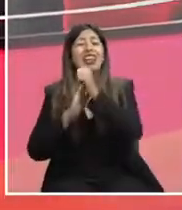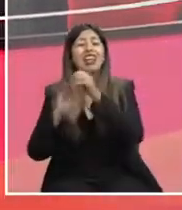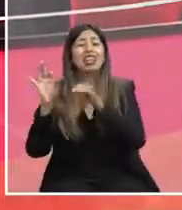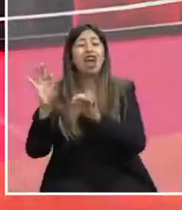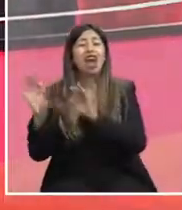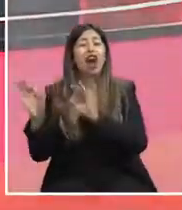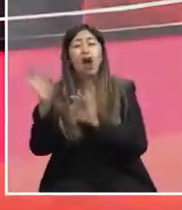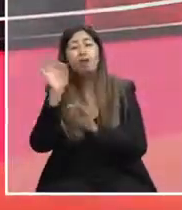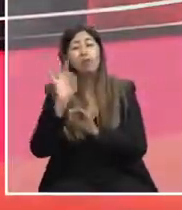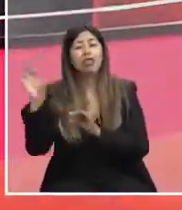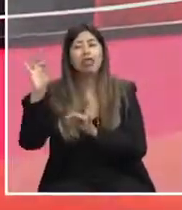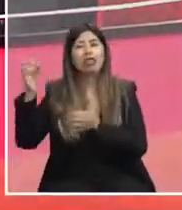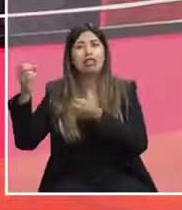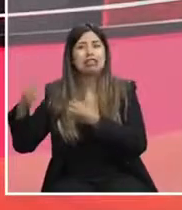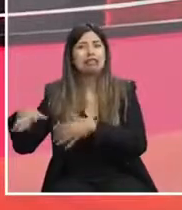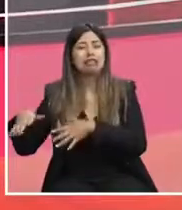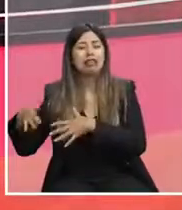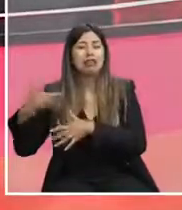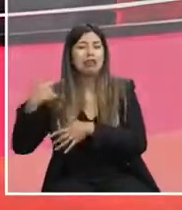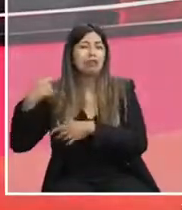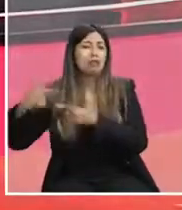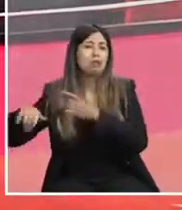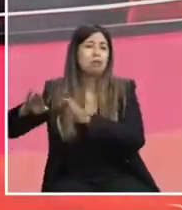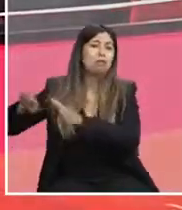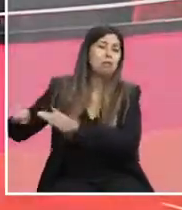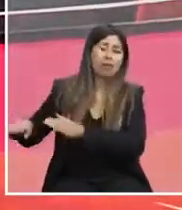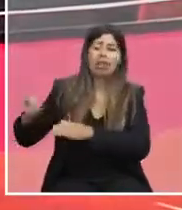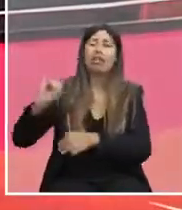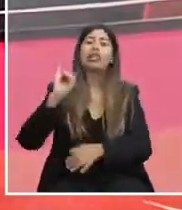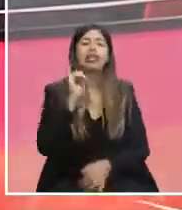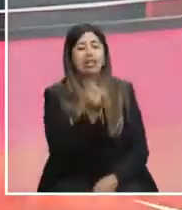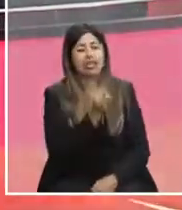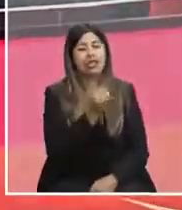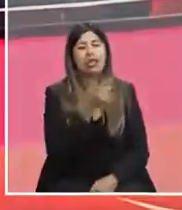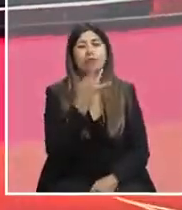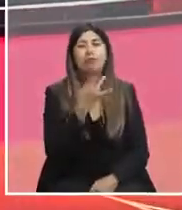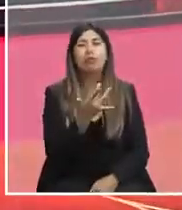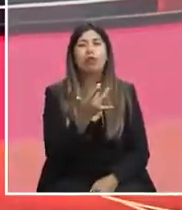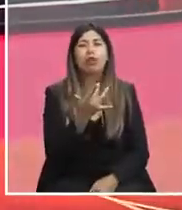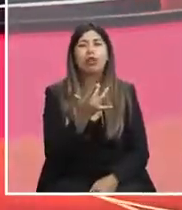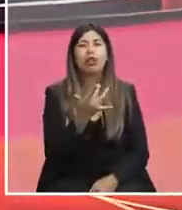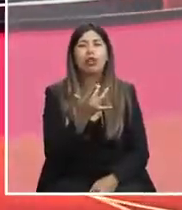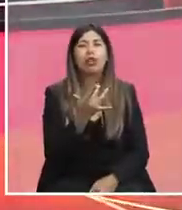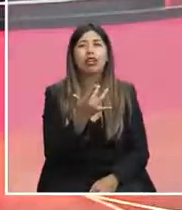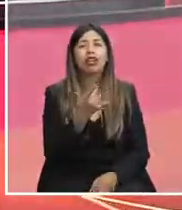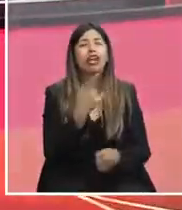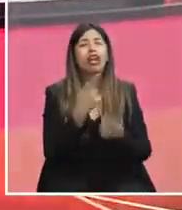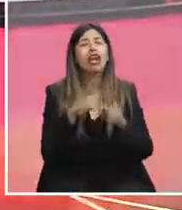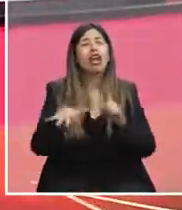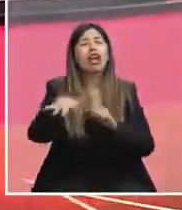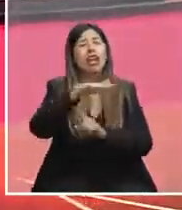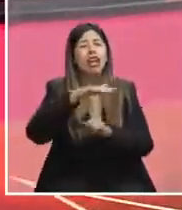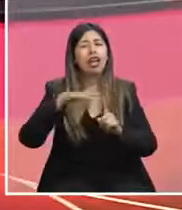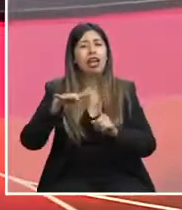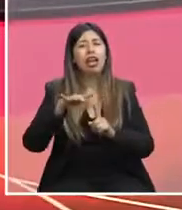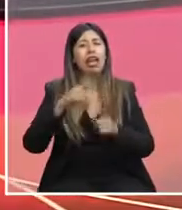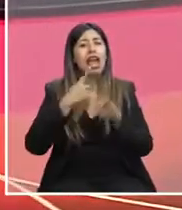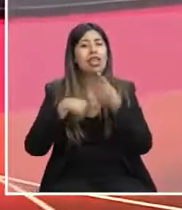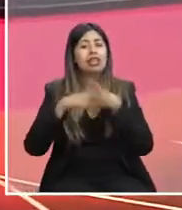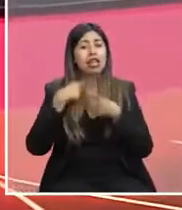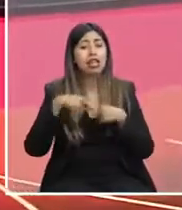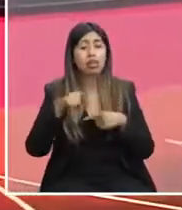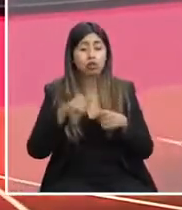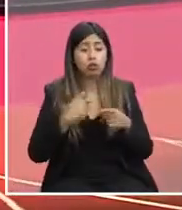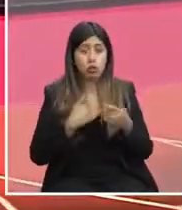de alguna manera pasa una cosa, un fenómeno bien interesante. Tú ya no necesitas proximidad con quien